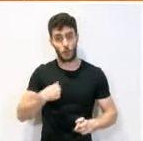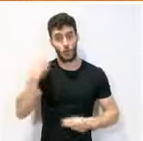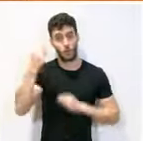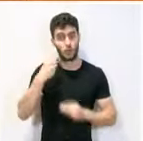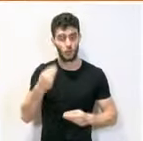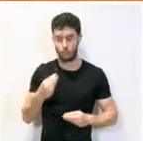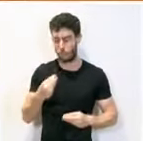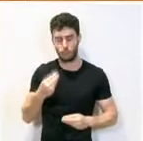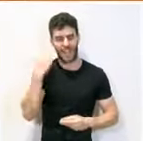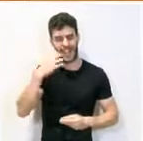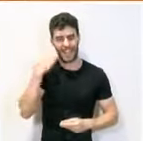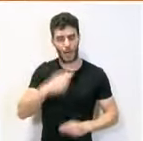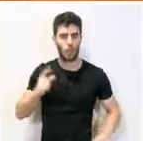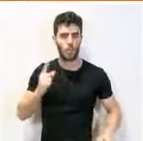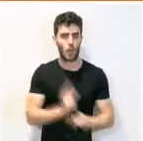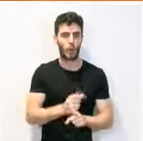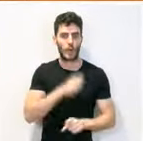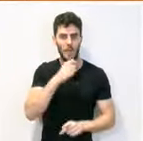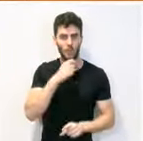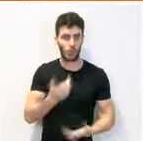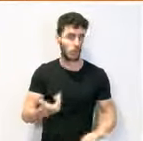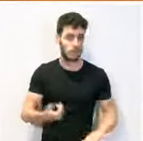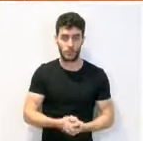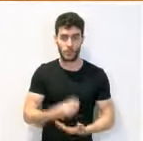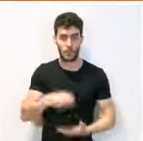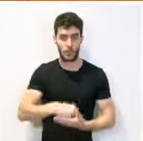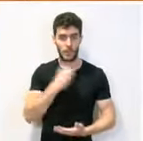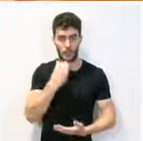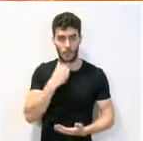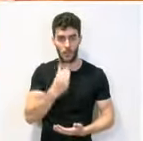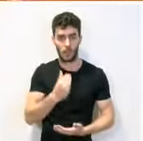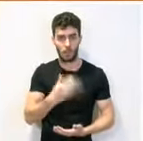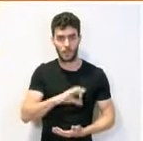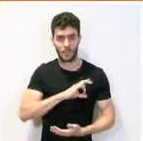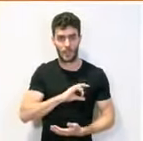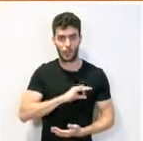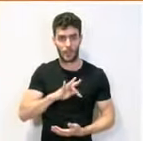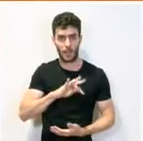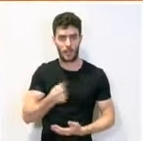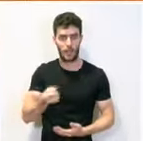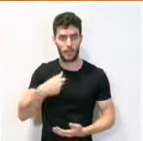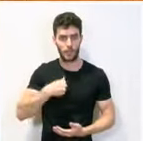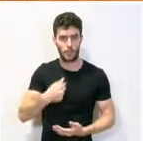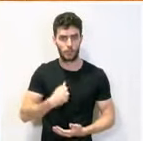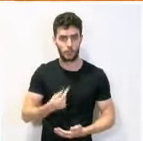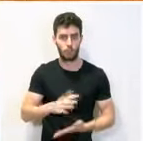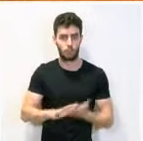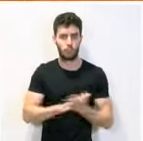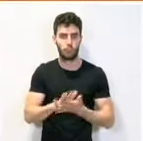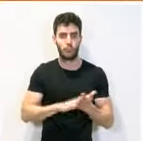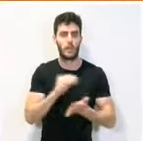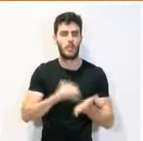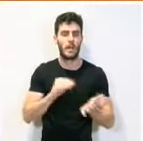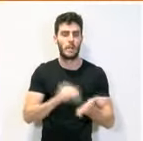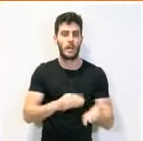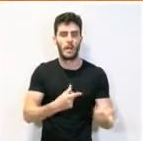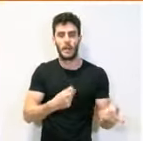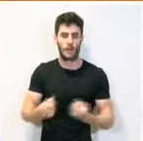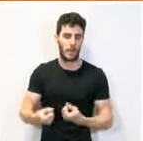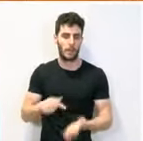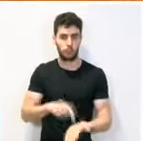por parte del Grupo Socialista de implantar algo que la señora Ita y yo hemos comentado muchas veces, que es una